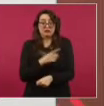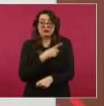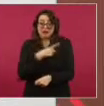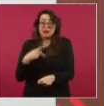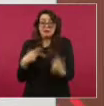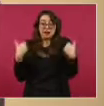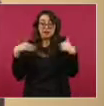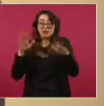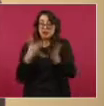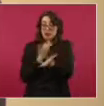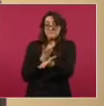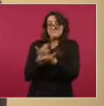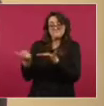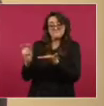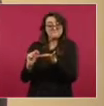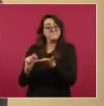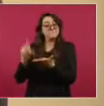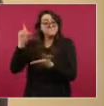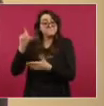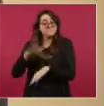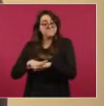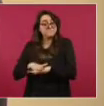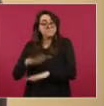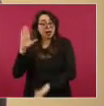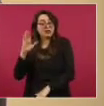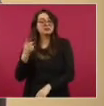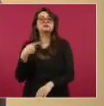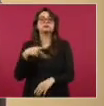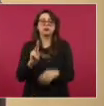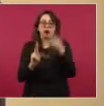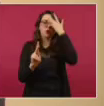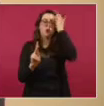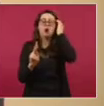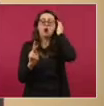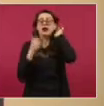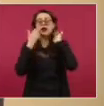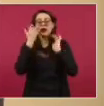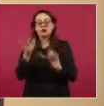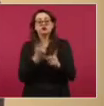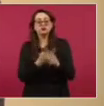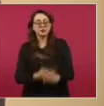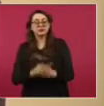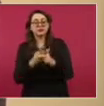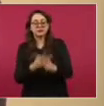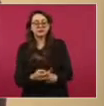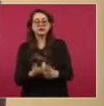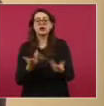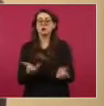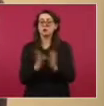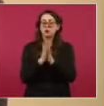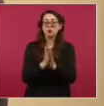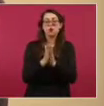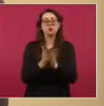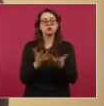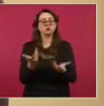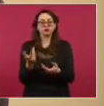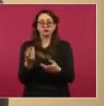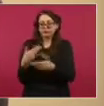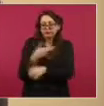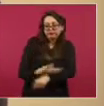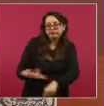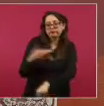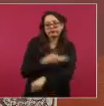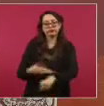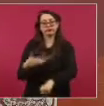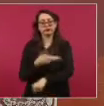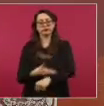Pero también demandamos que se superen los falsos dilemas entre la productividad laboral y la recaudación fiscal. No